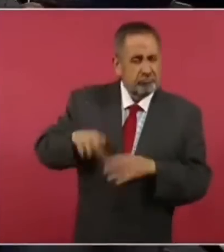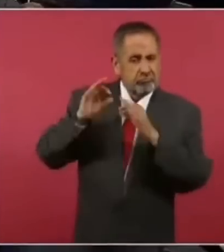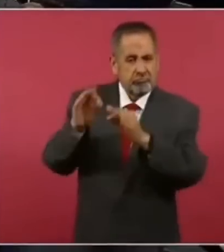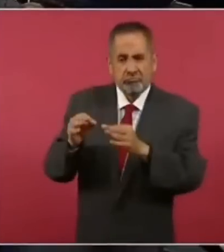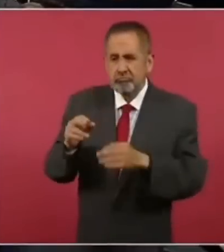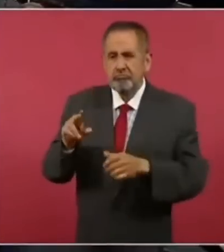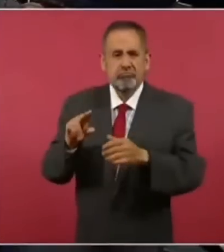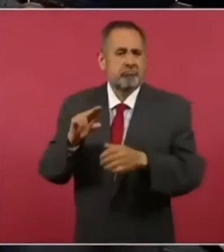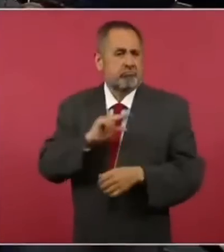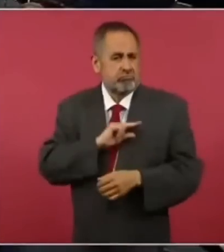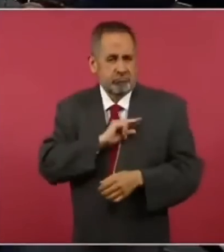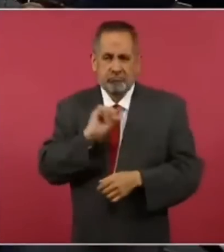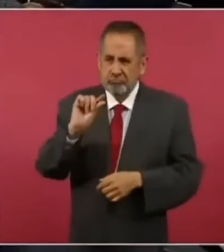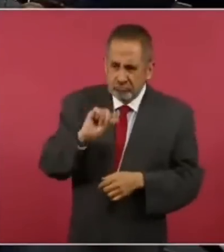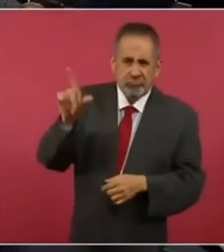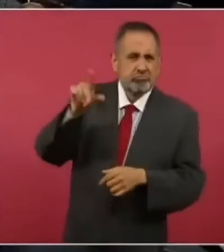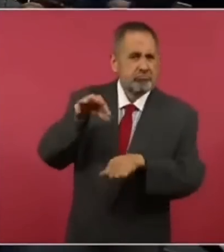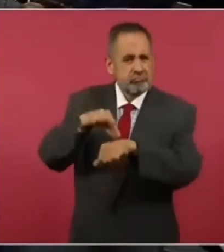tienes el especialista,